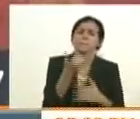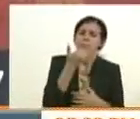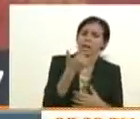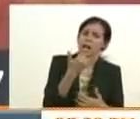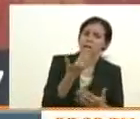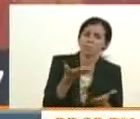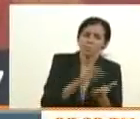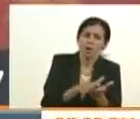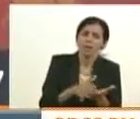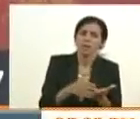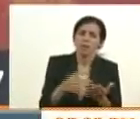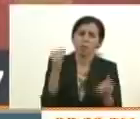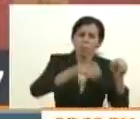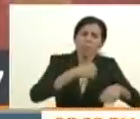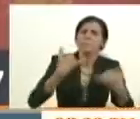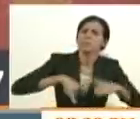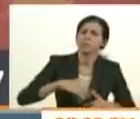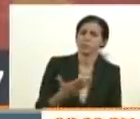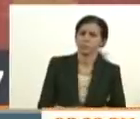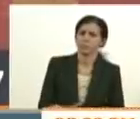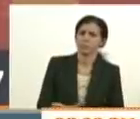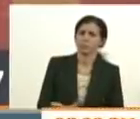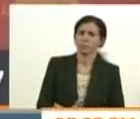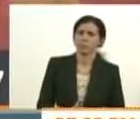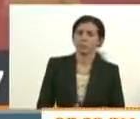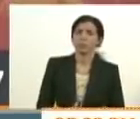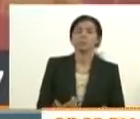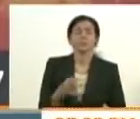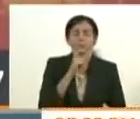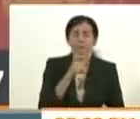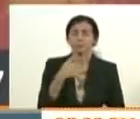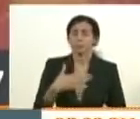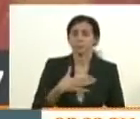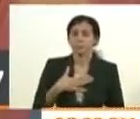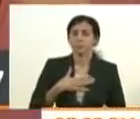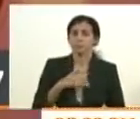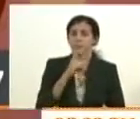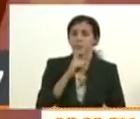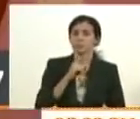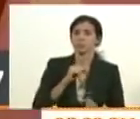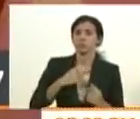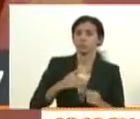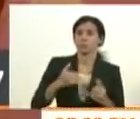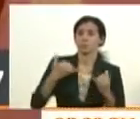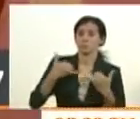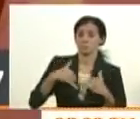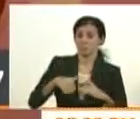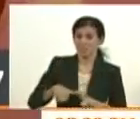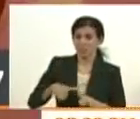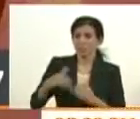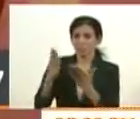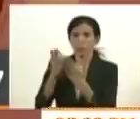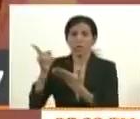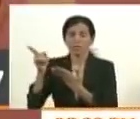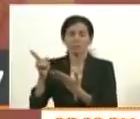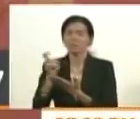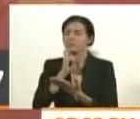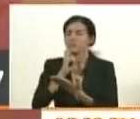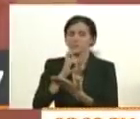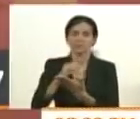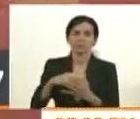trabajo de llevar a los muchachos hasta esa edad. donde ellos están,